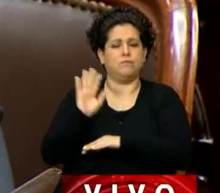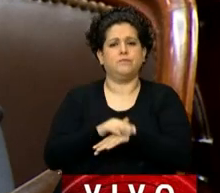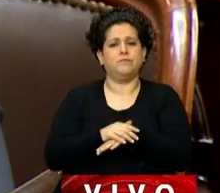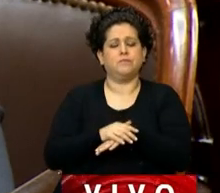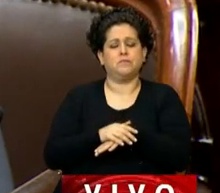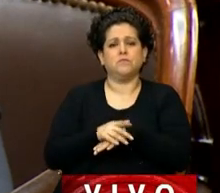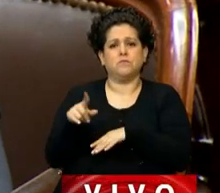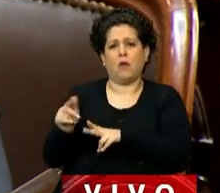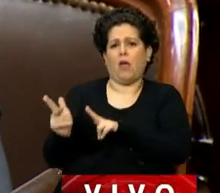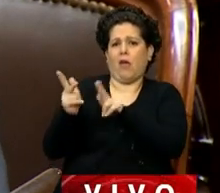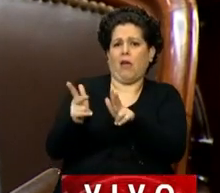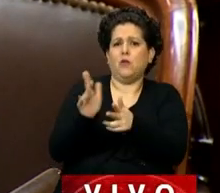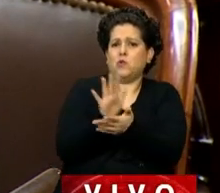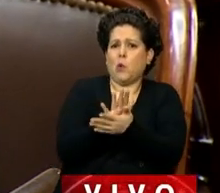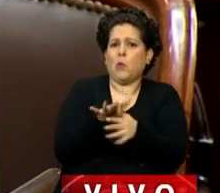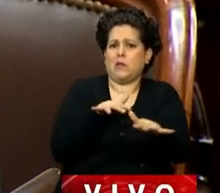redundancia, en el sentido de la gravedad